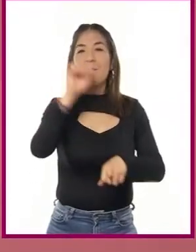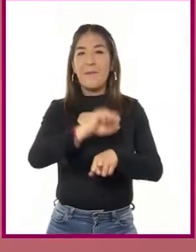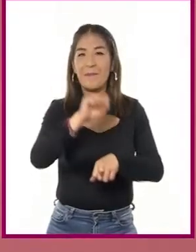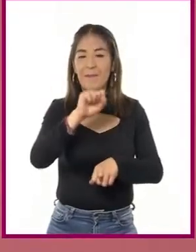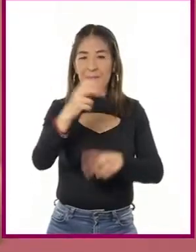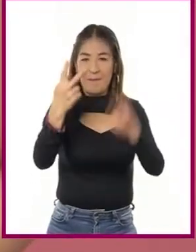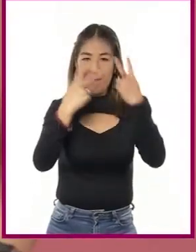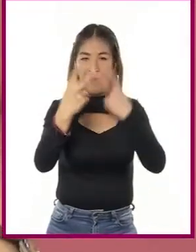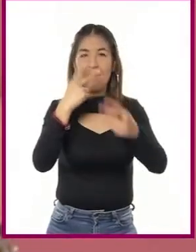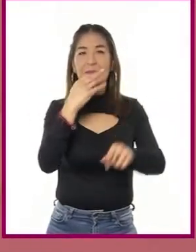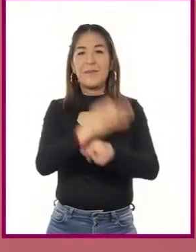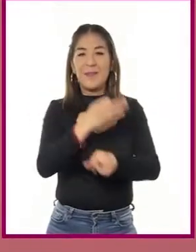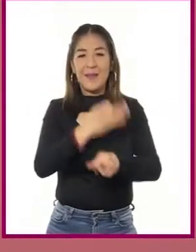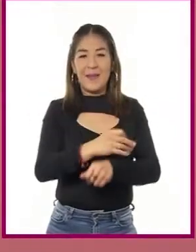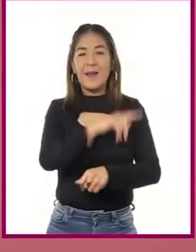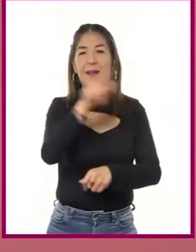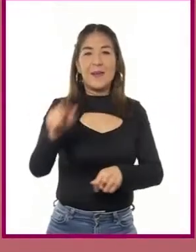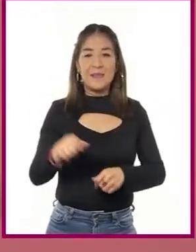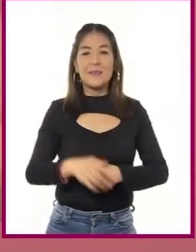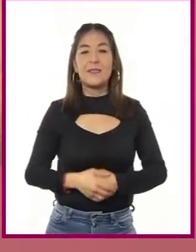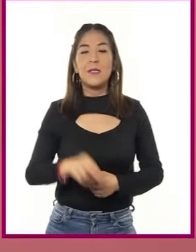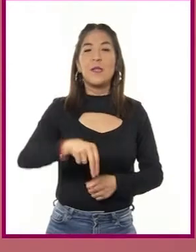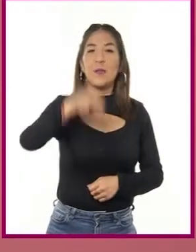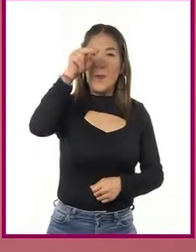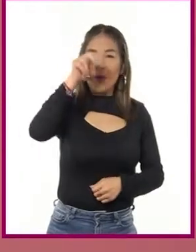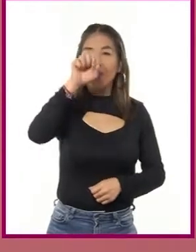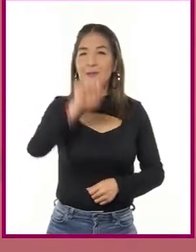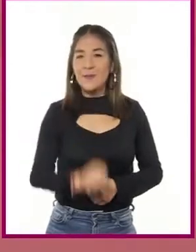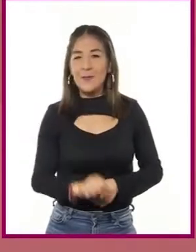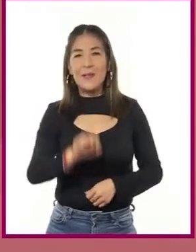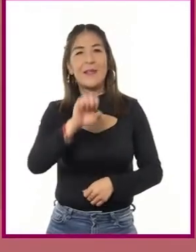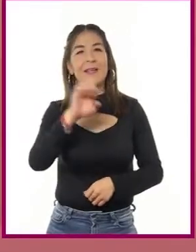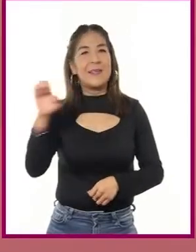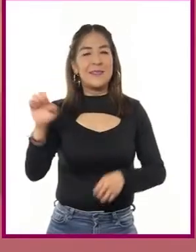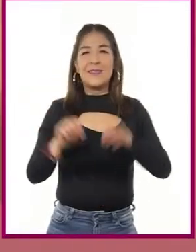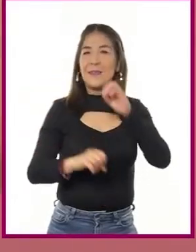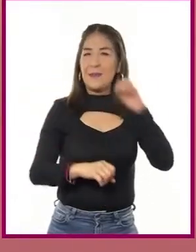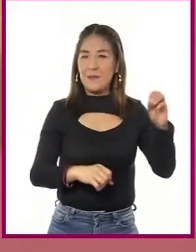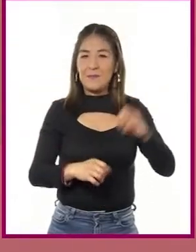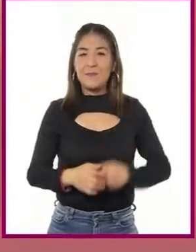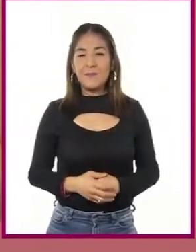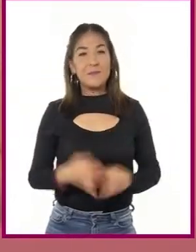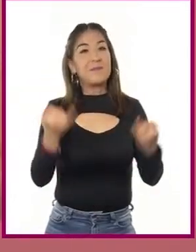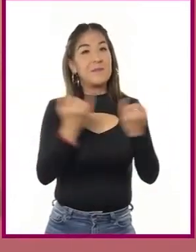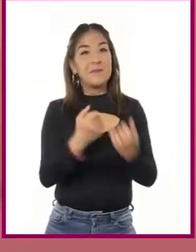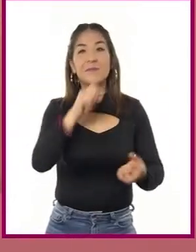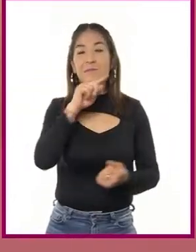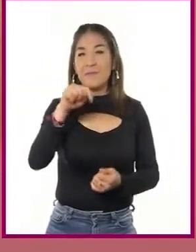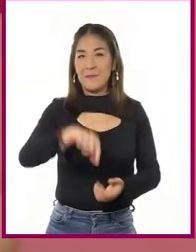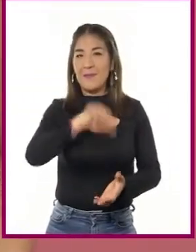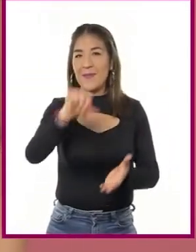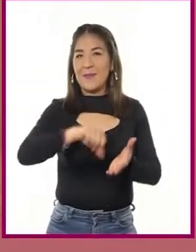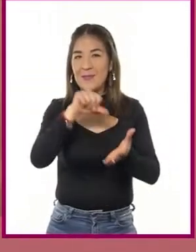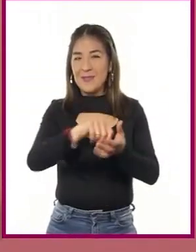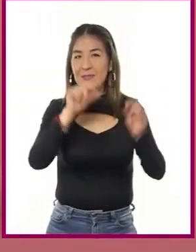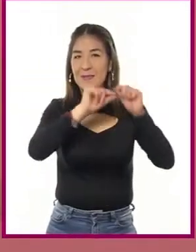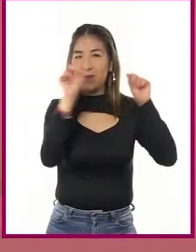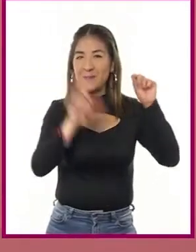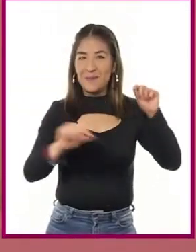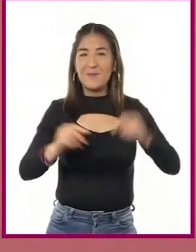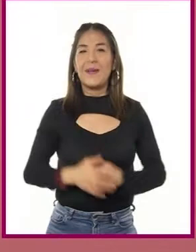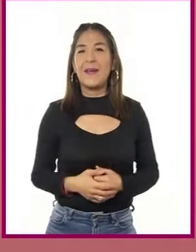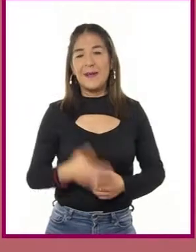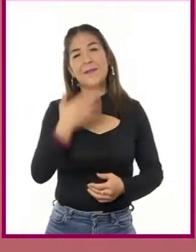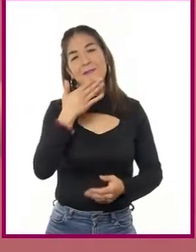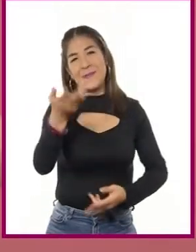ven y escuchan en el norte y en el sur, en el oriente y occidente, y también en el centro del país, les damos la